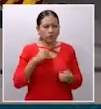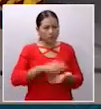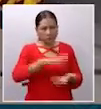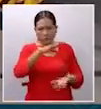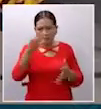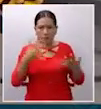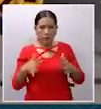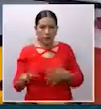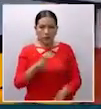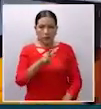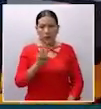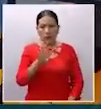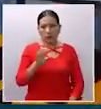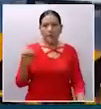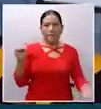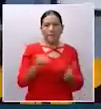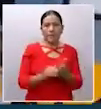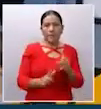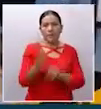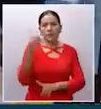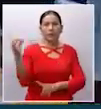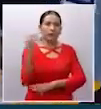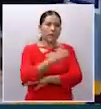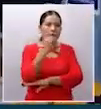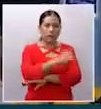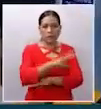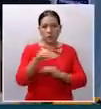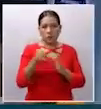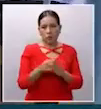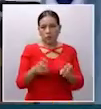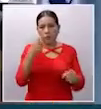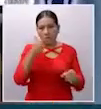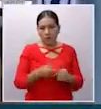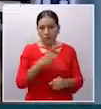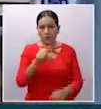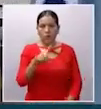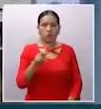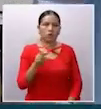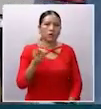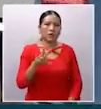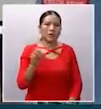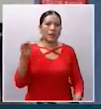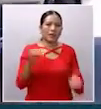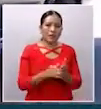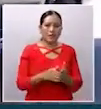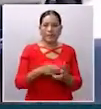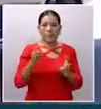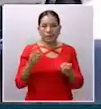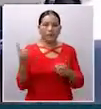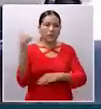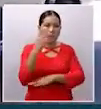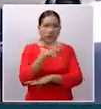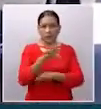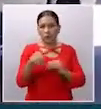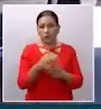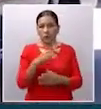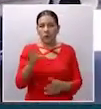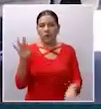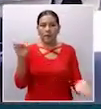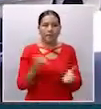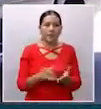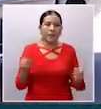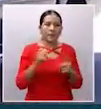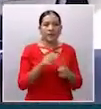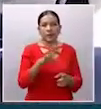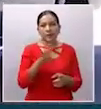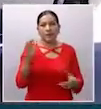aproximado de 240 mil litros diarios de gasolina, 230 mil litros diarios de diésel y de 9.000 a 9.500 garrafas,